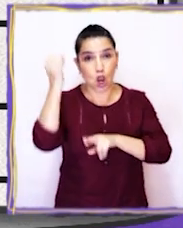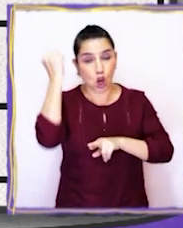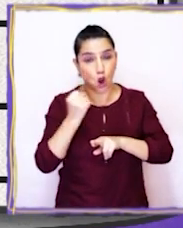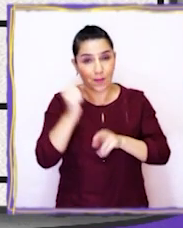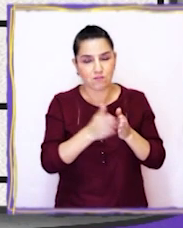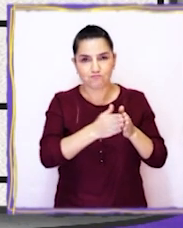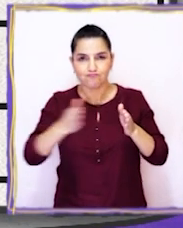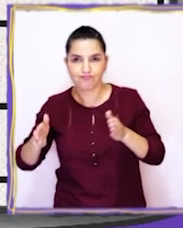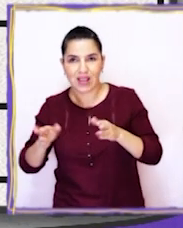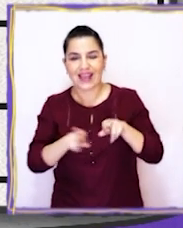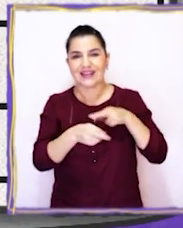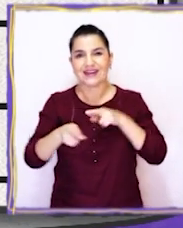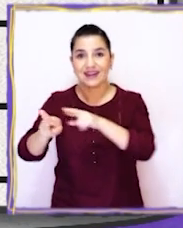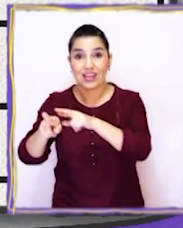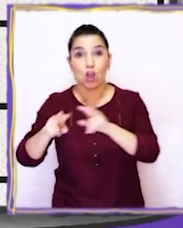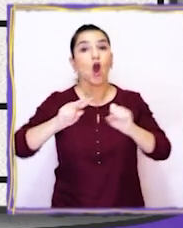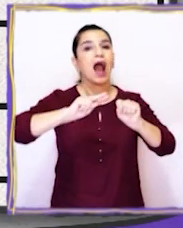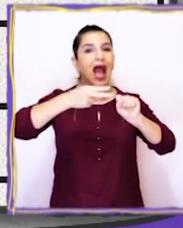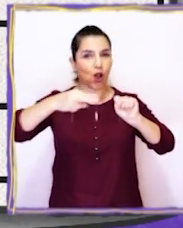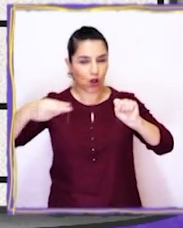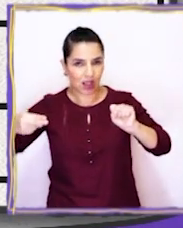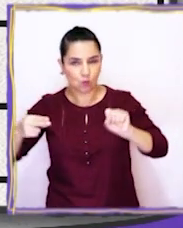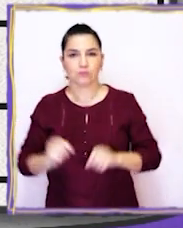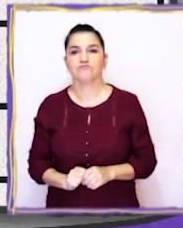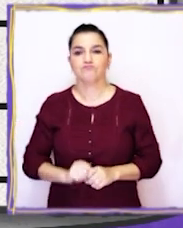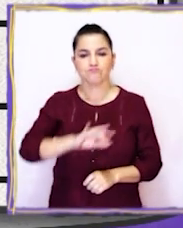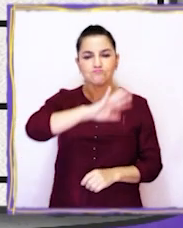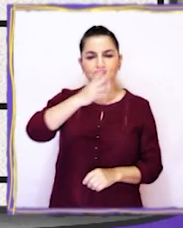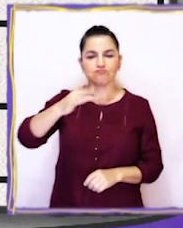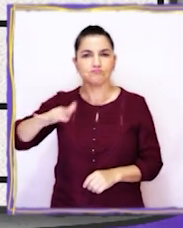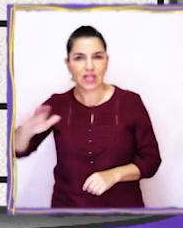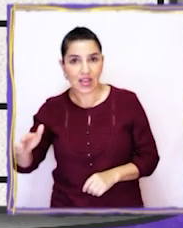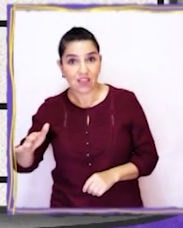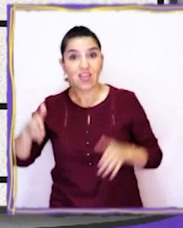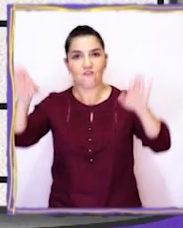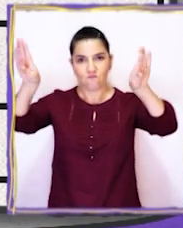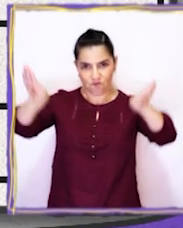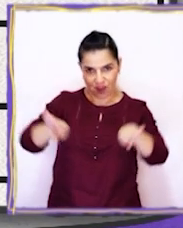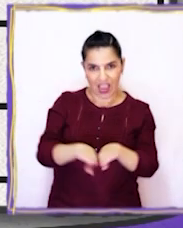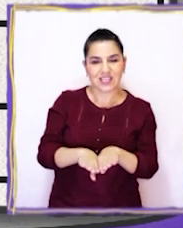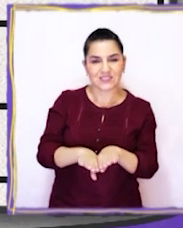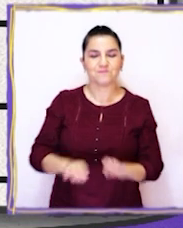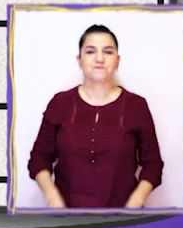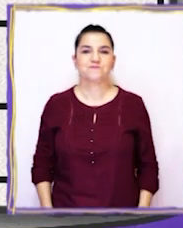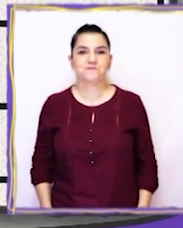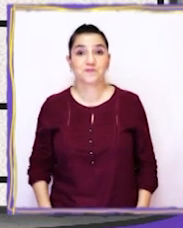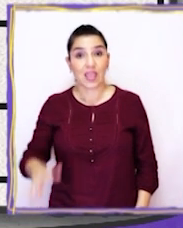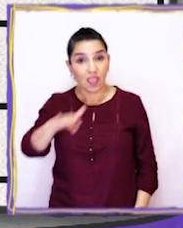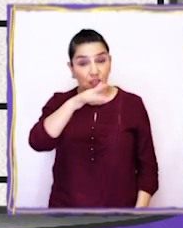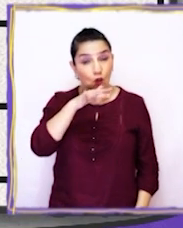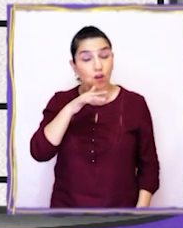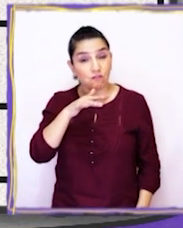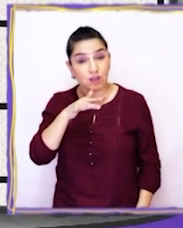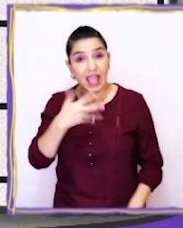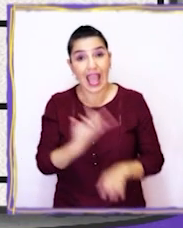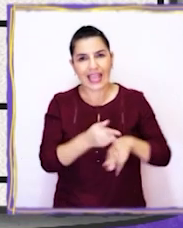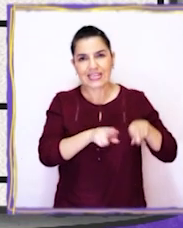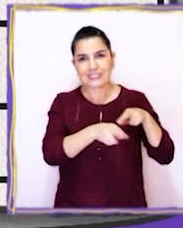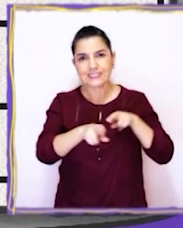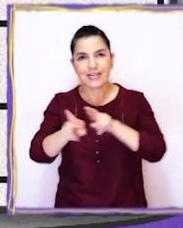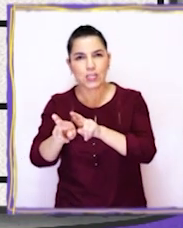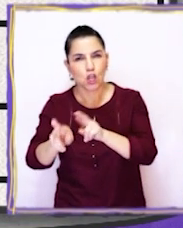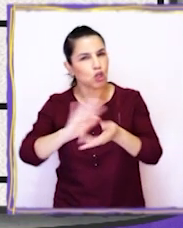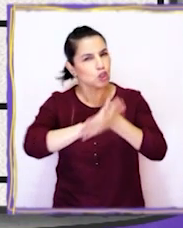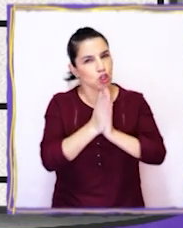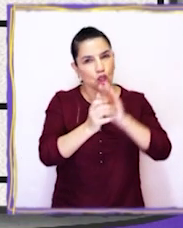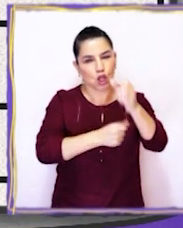río Copiapó y el río Aconcagua. Relieve característico: valles transversales. Hidrografía: